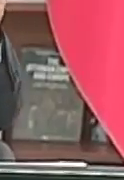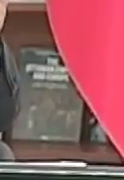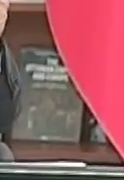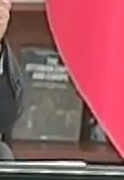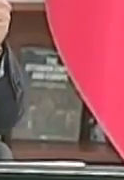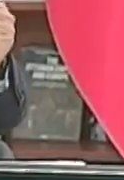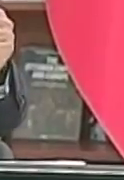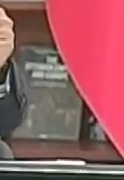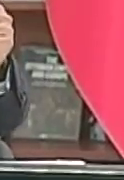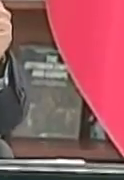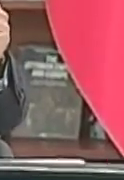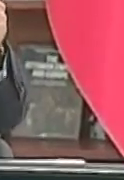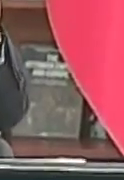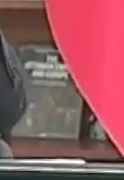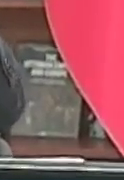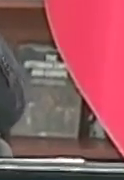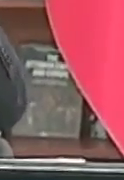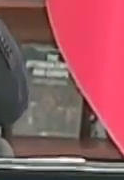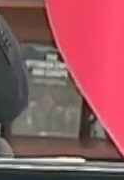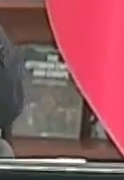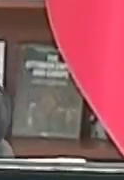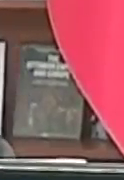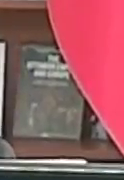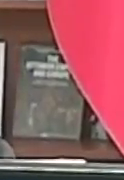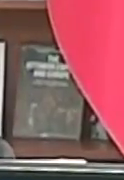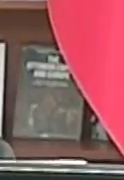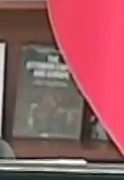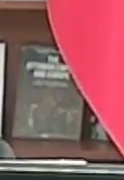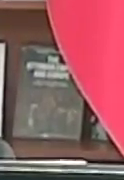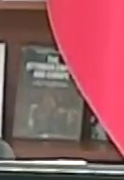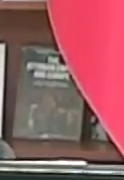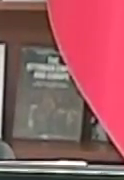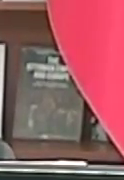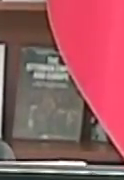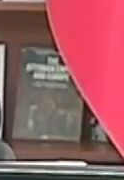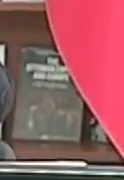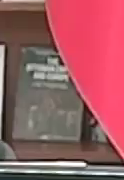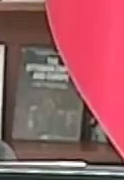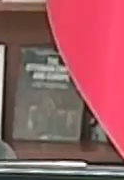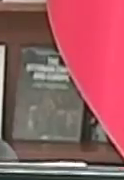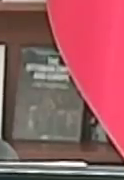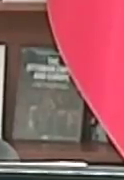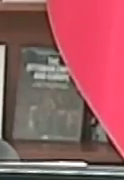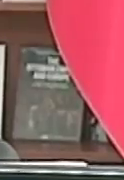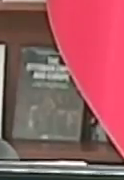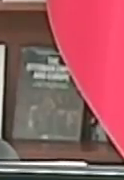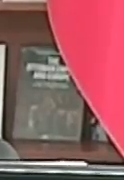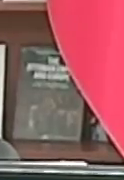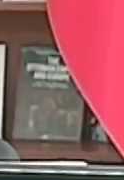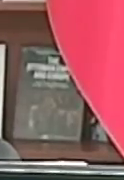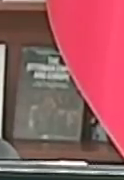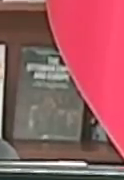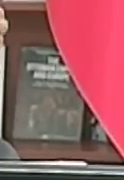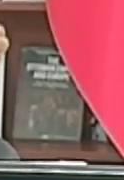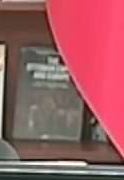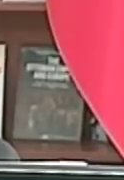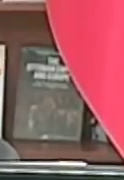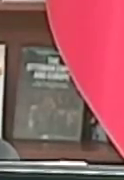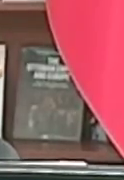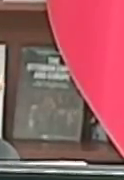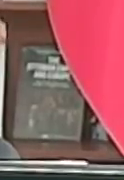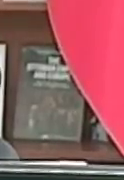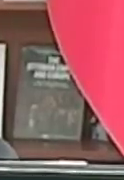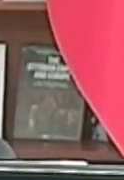del pueblo de la antigua Angostura del Orinoco, la actual Ciudad Bolívar, la